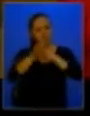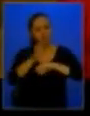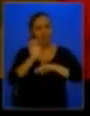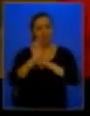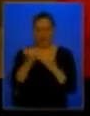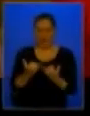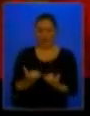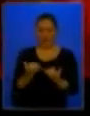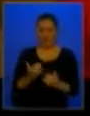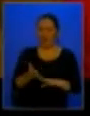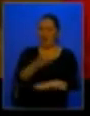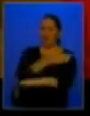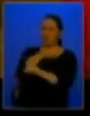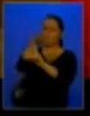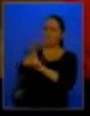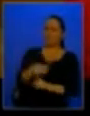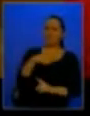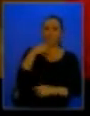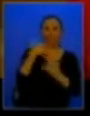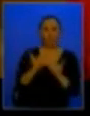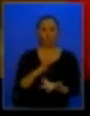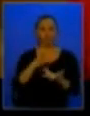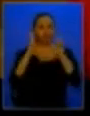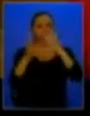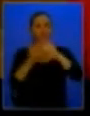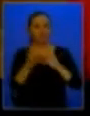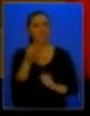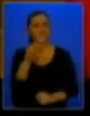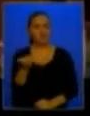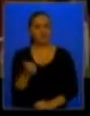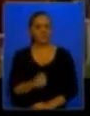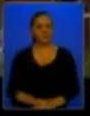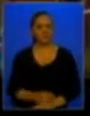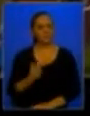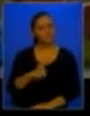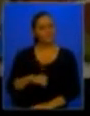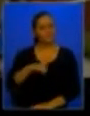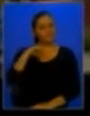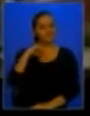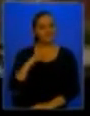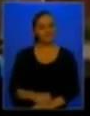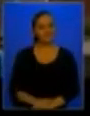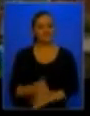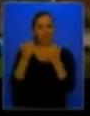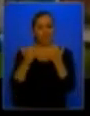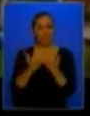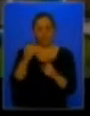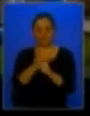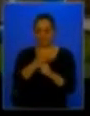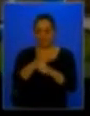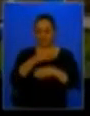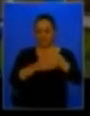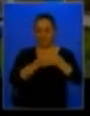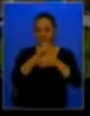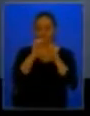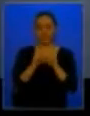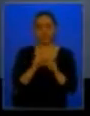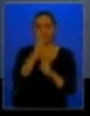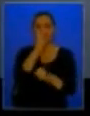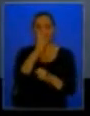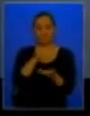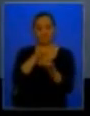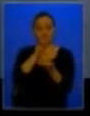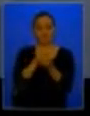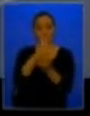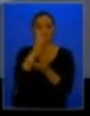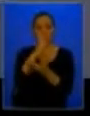Sumbawa ya también es parte del Ecuador. Nos sentimos orgullosos. Obras emblemáticas se levantaron aquí, entre las que constan